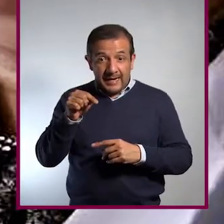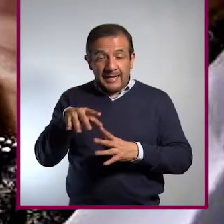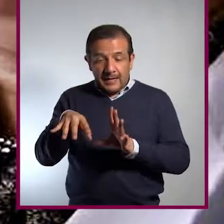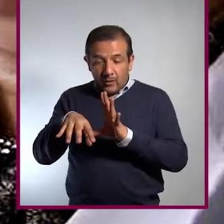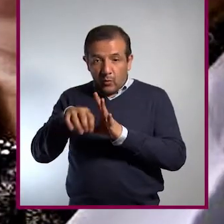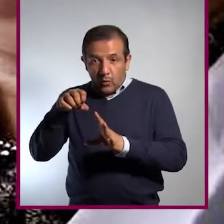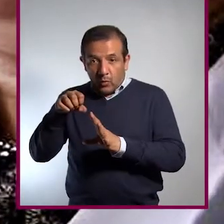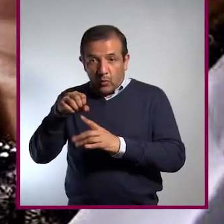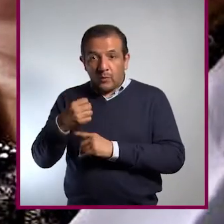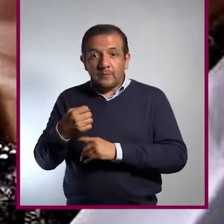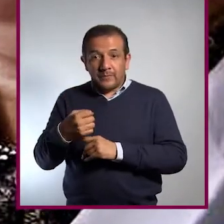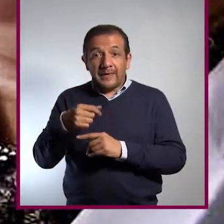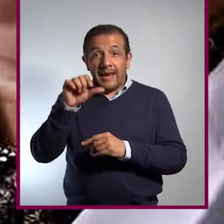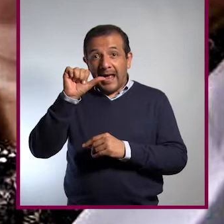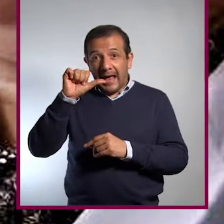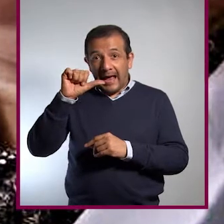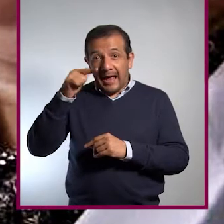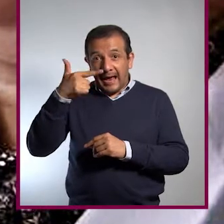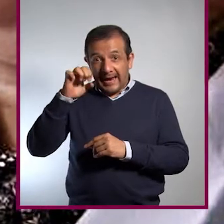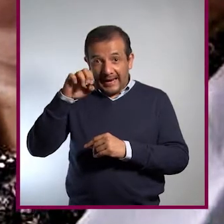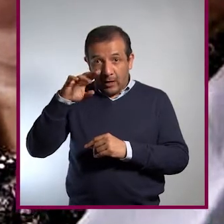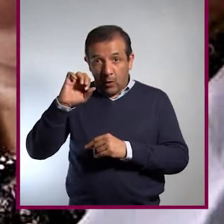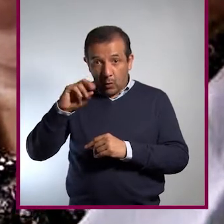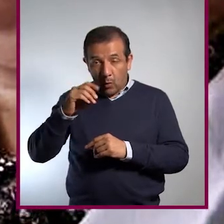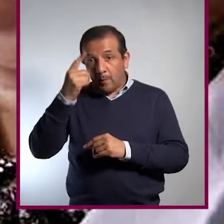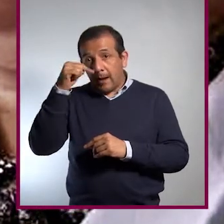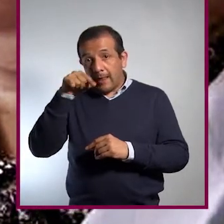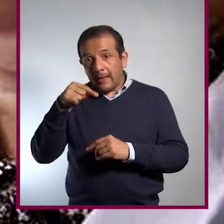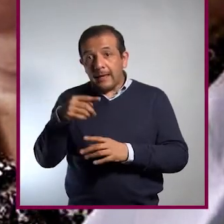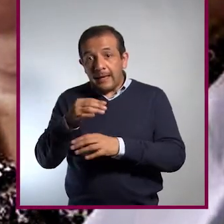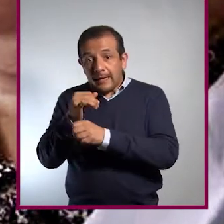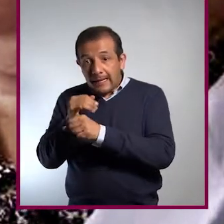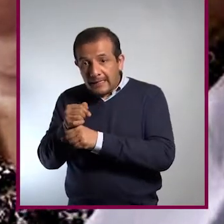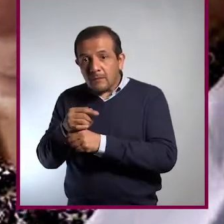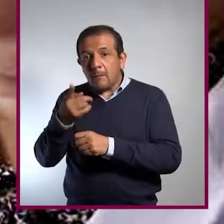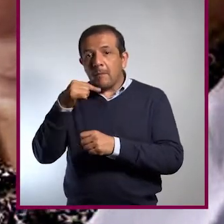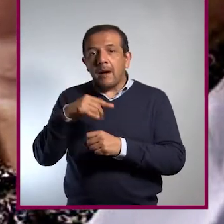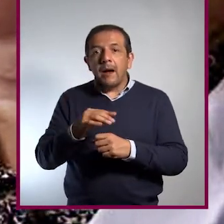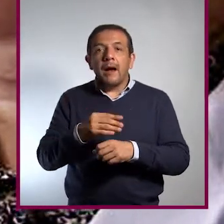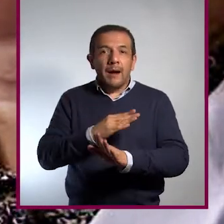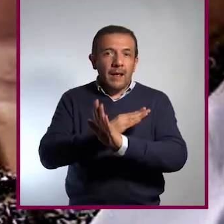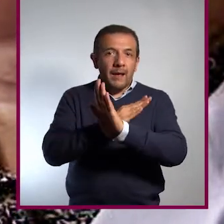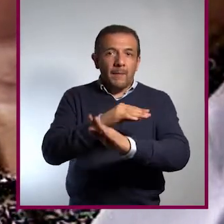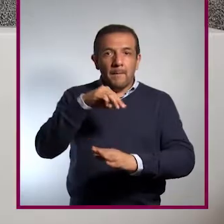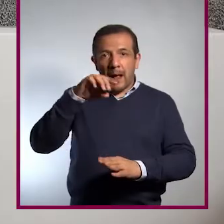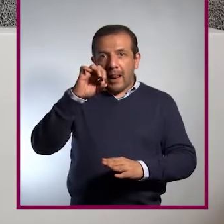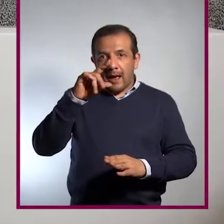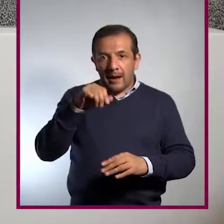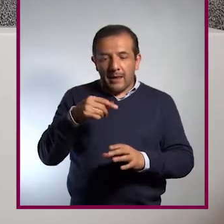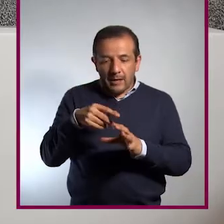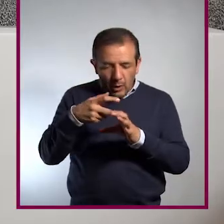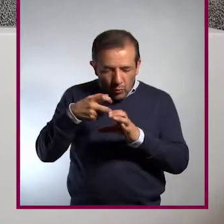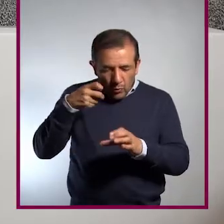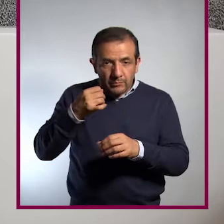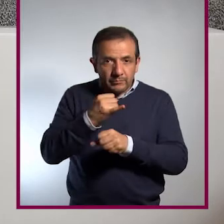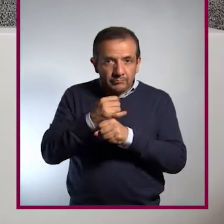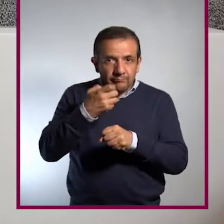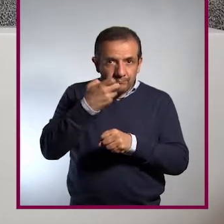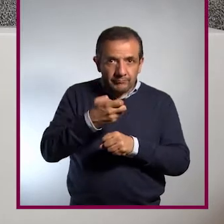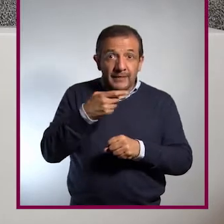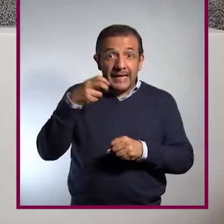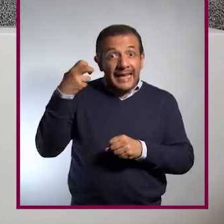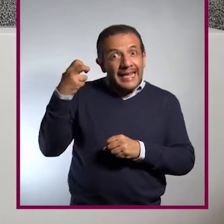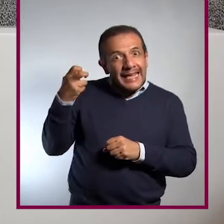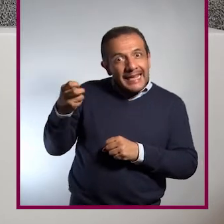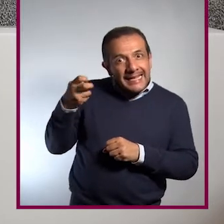la artemisinina del ajenjo, sustancia utilizada para tratar la malaria. Este descubrimiento